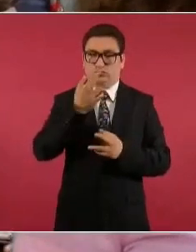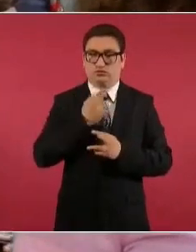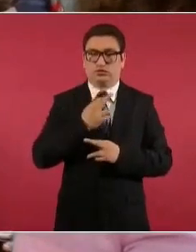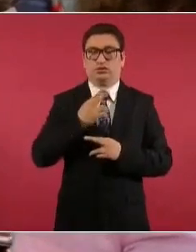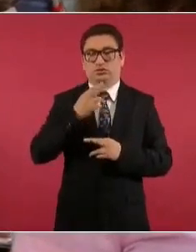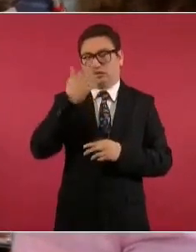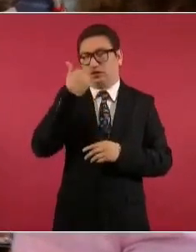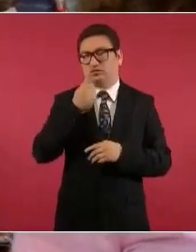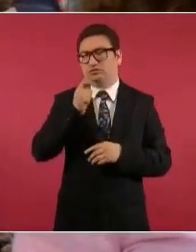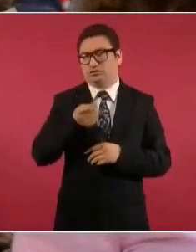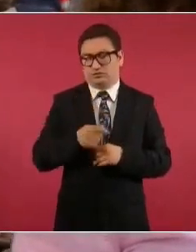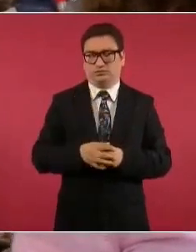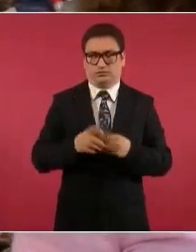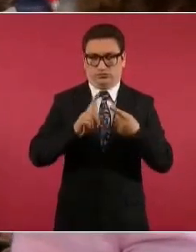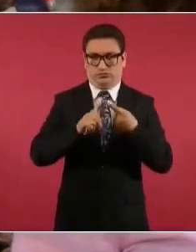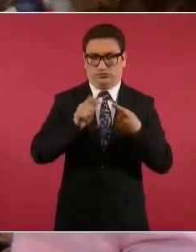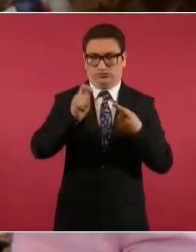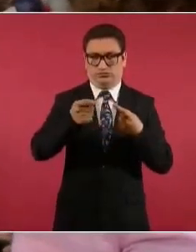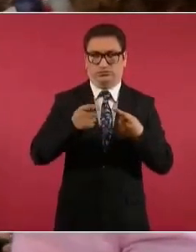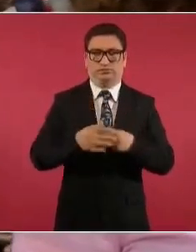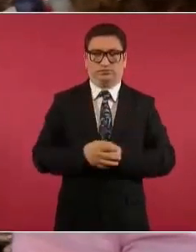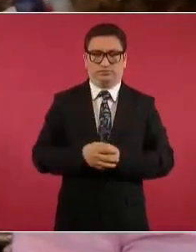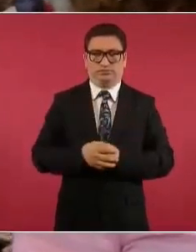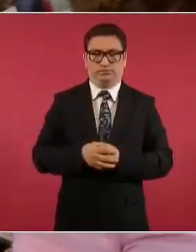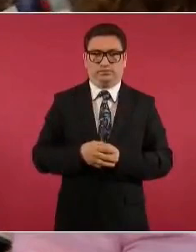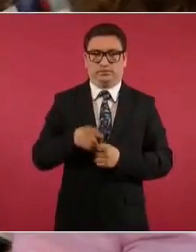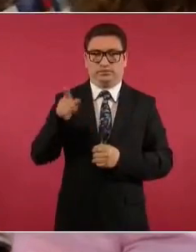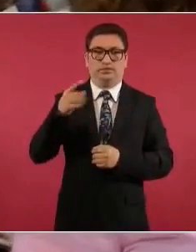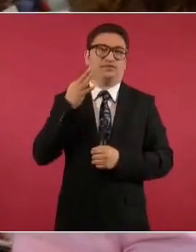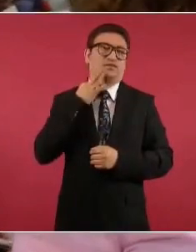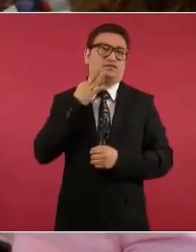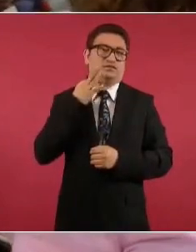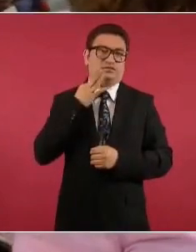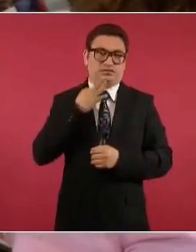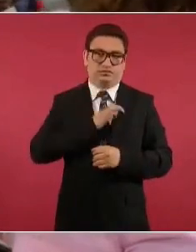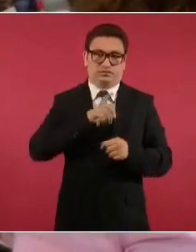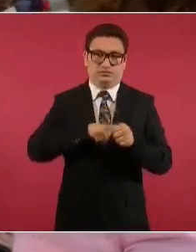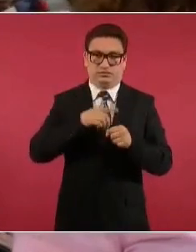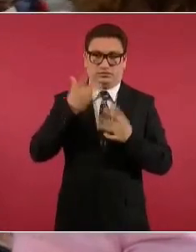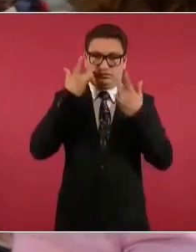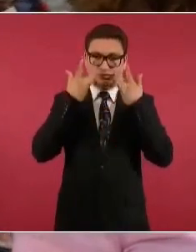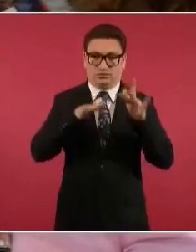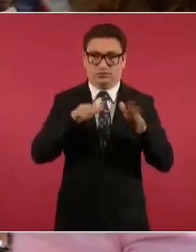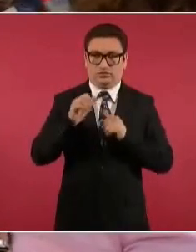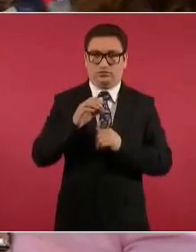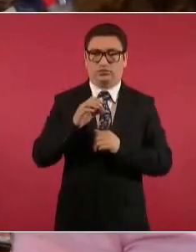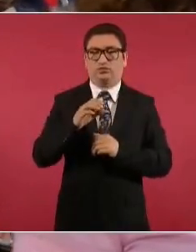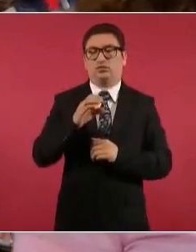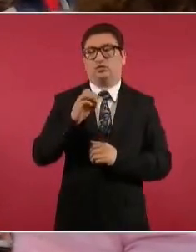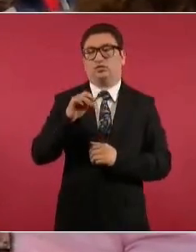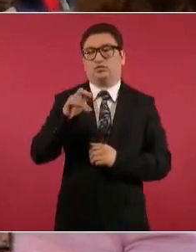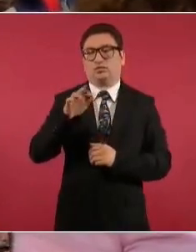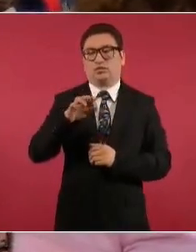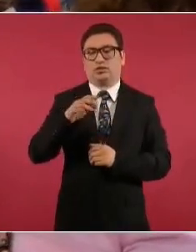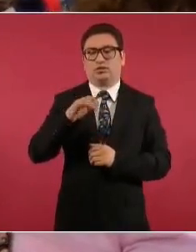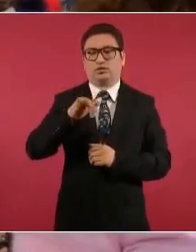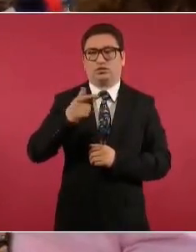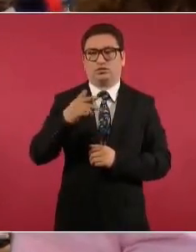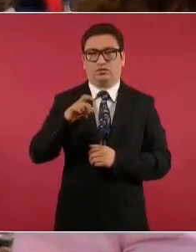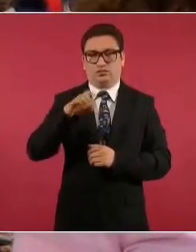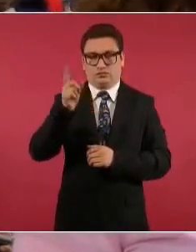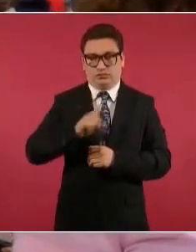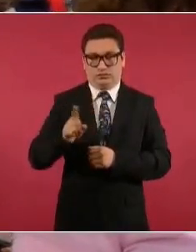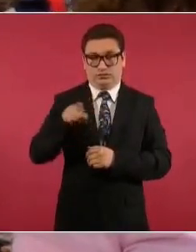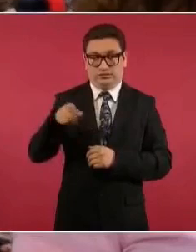de esto. Uno, esta renuncia del fiscal especial Omar Gómez Trejo, en el que